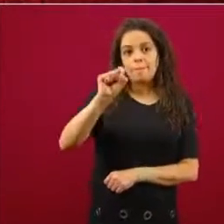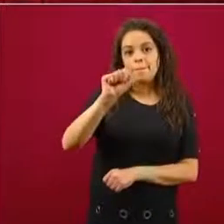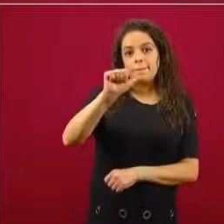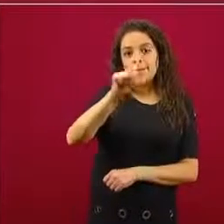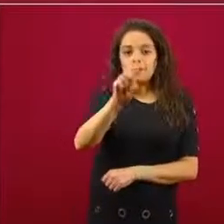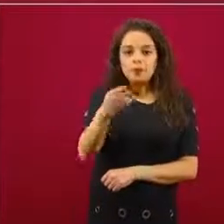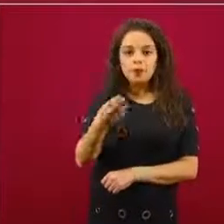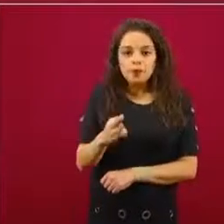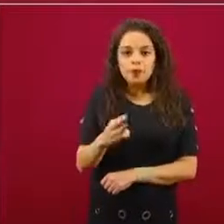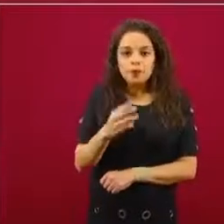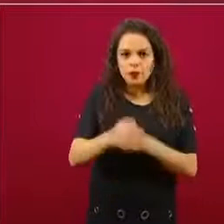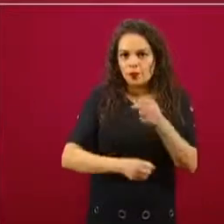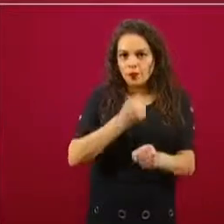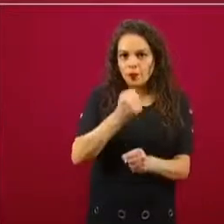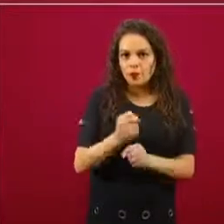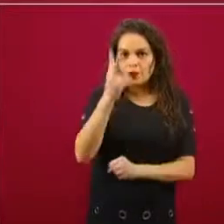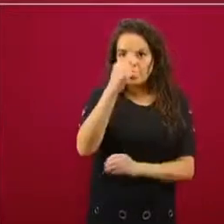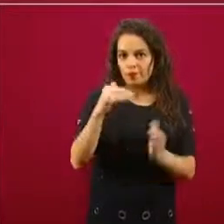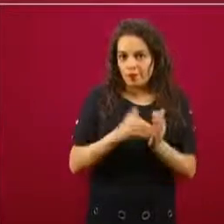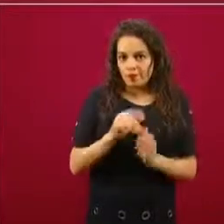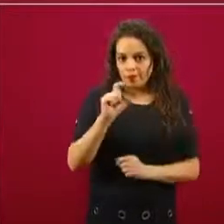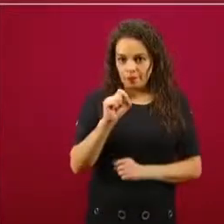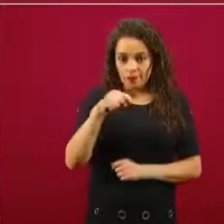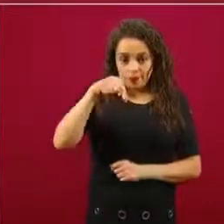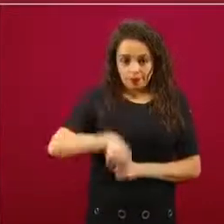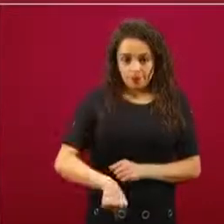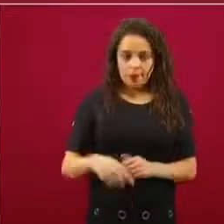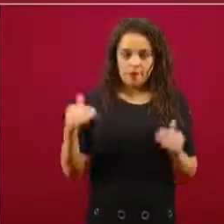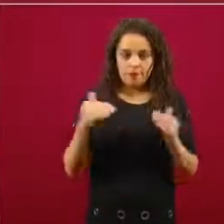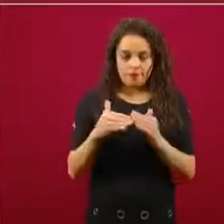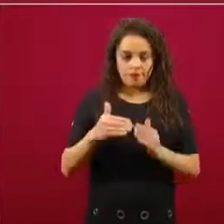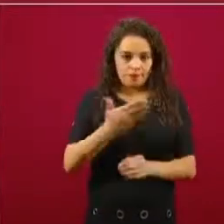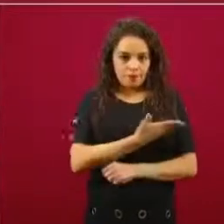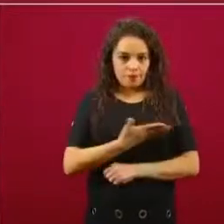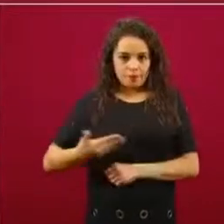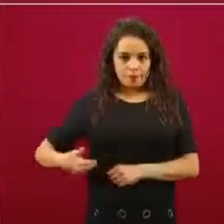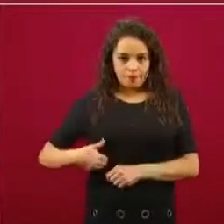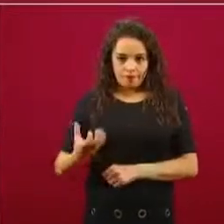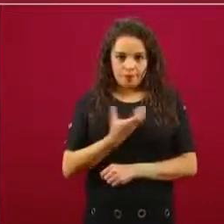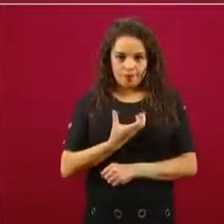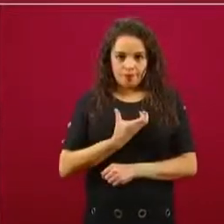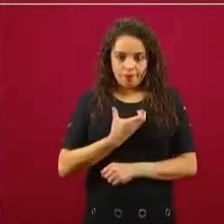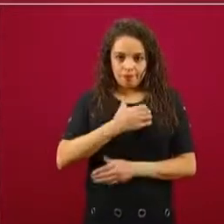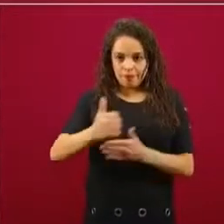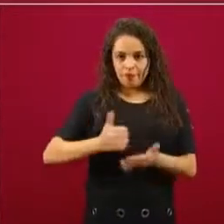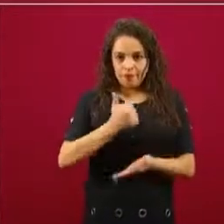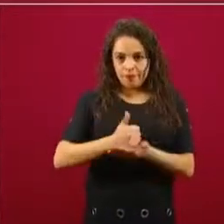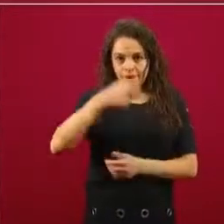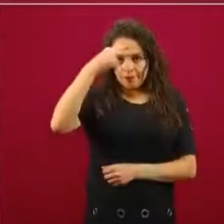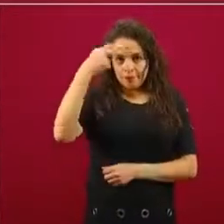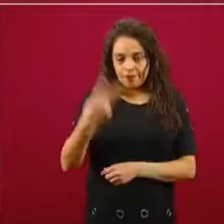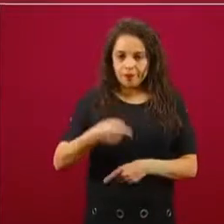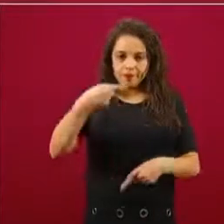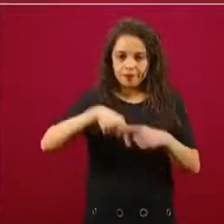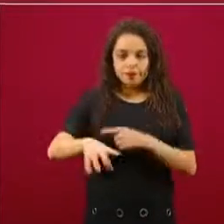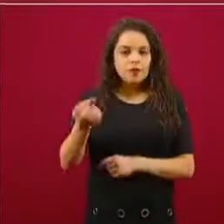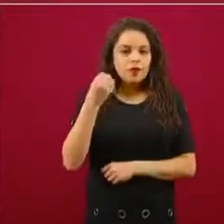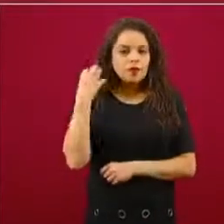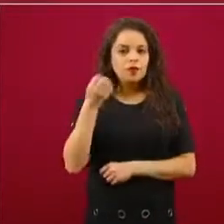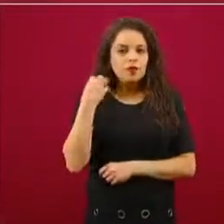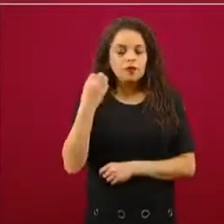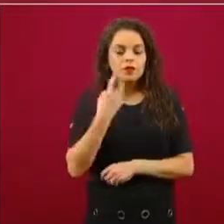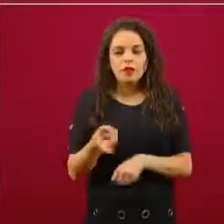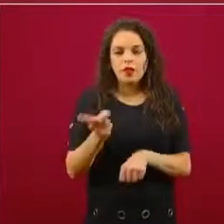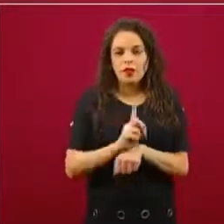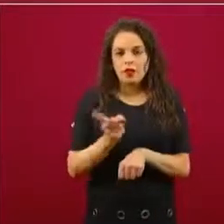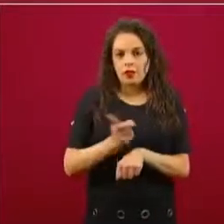mayo de 2020. Estamos en el Palacio Nacional de México, en la Ciudad de México, y vamos a iniciar la conferencia de prensa diaria